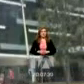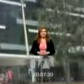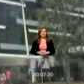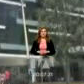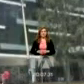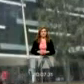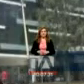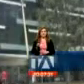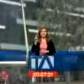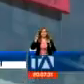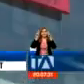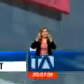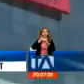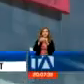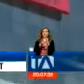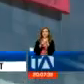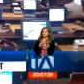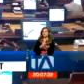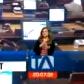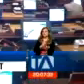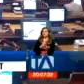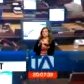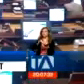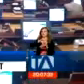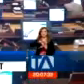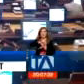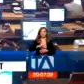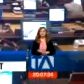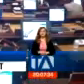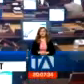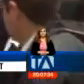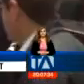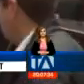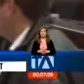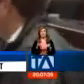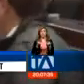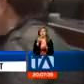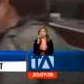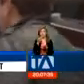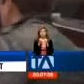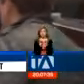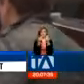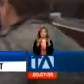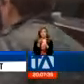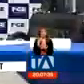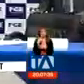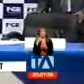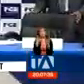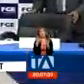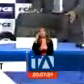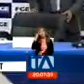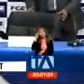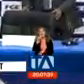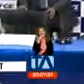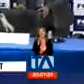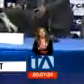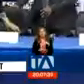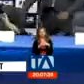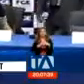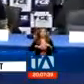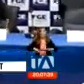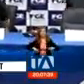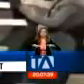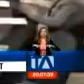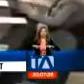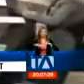El tema Odebrecht se topa nuevamente en el Parlamento ecuatoriano. Esta vez los legisladores quieren saber cómo avanza la investigación